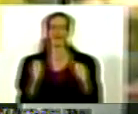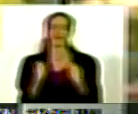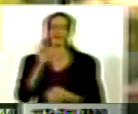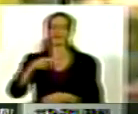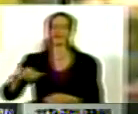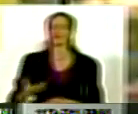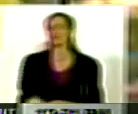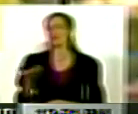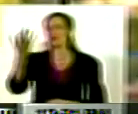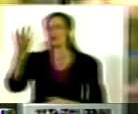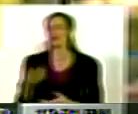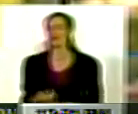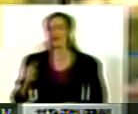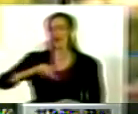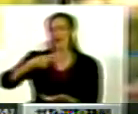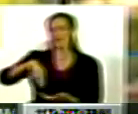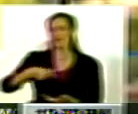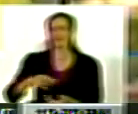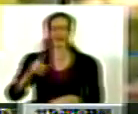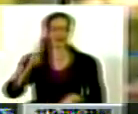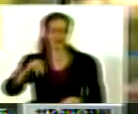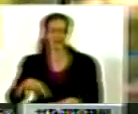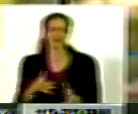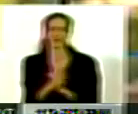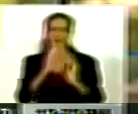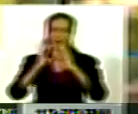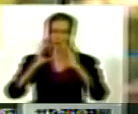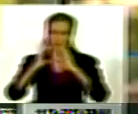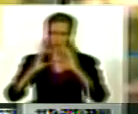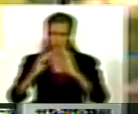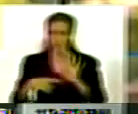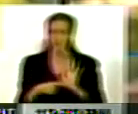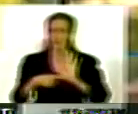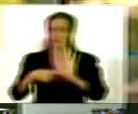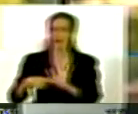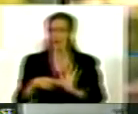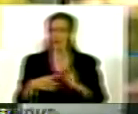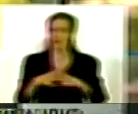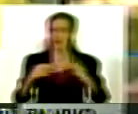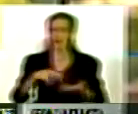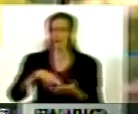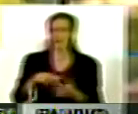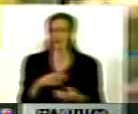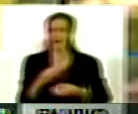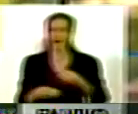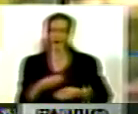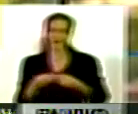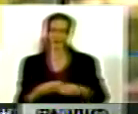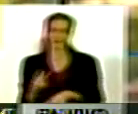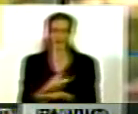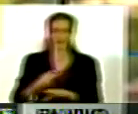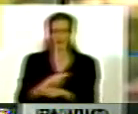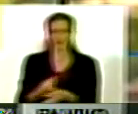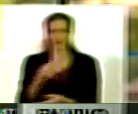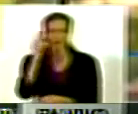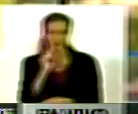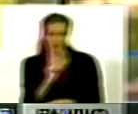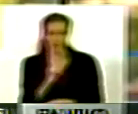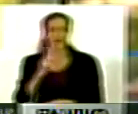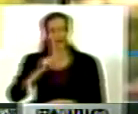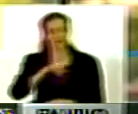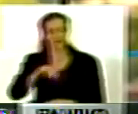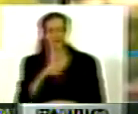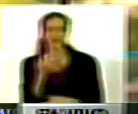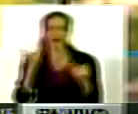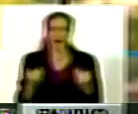intérpretes de este género, así como una plataforma comunicacional para dar a conocer todo lo que ha venido realizando el gobierno bolivariano. Pero